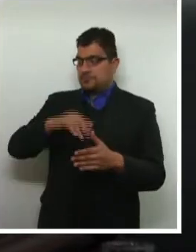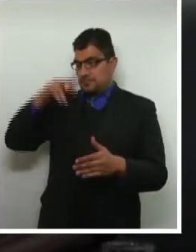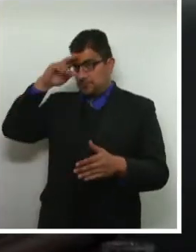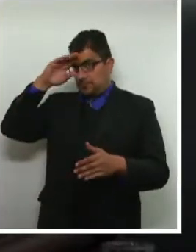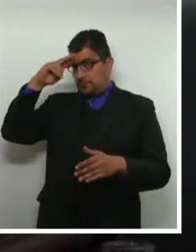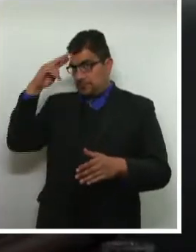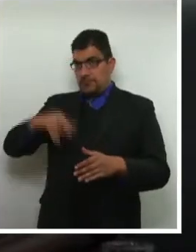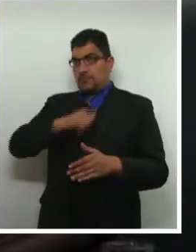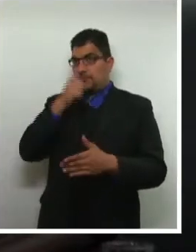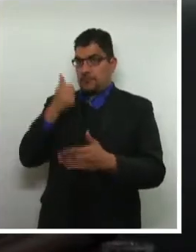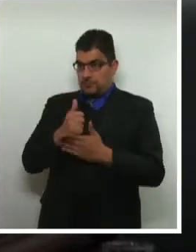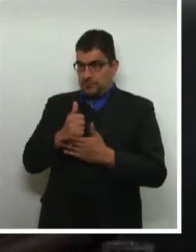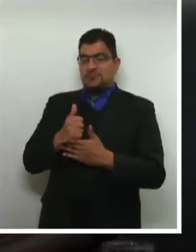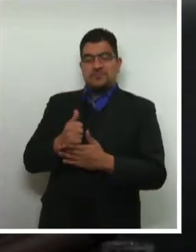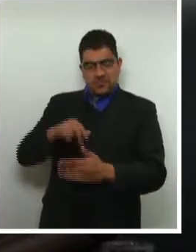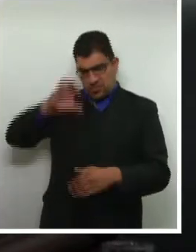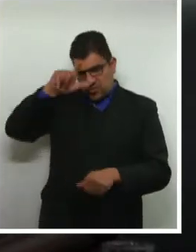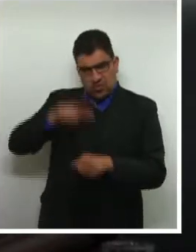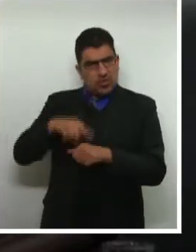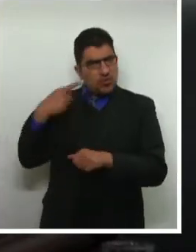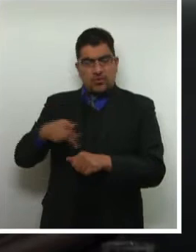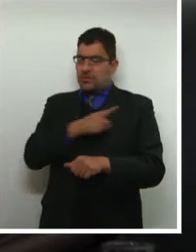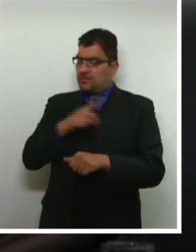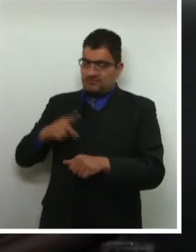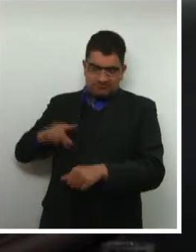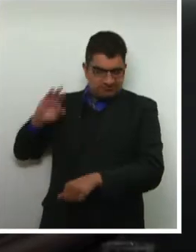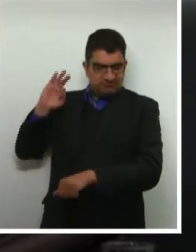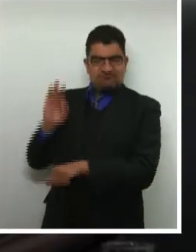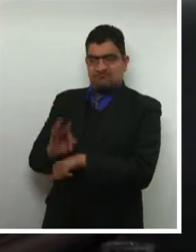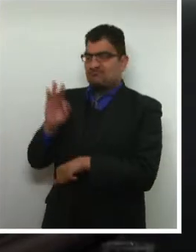de México debe de ser cuidado y protegido.